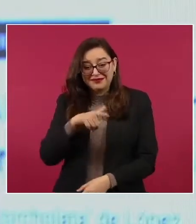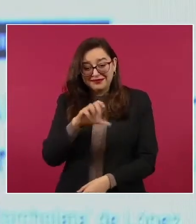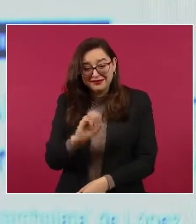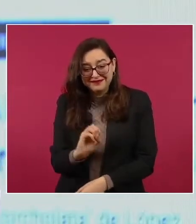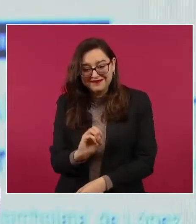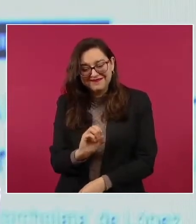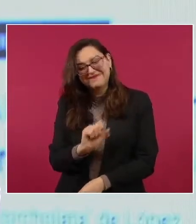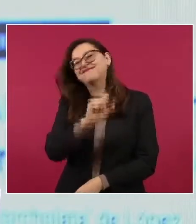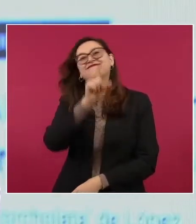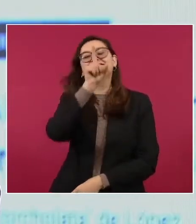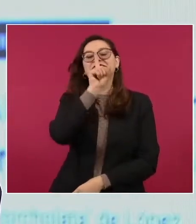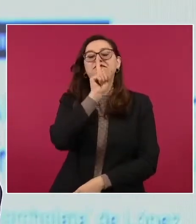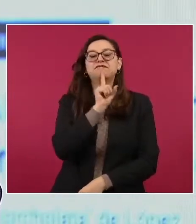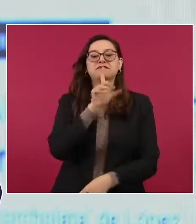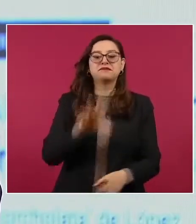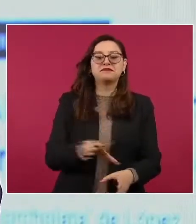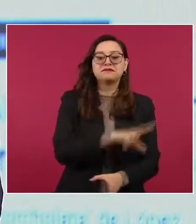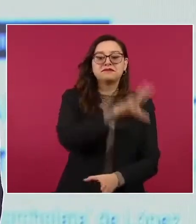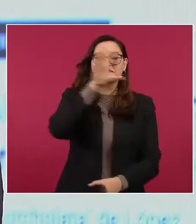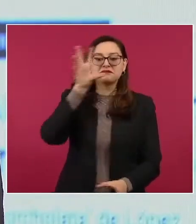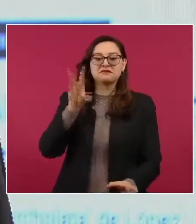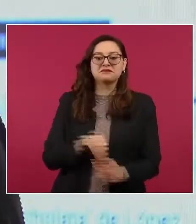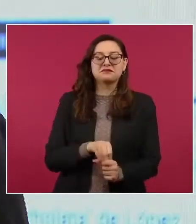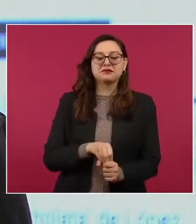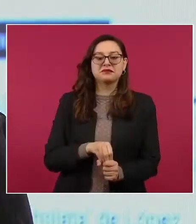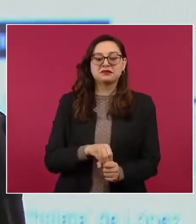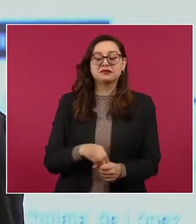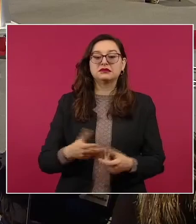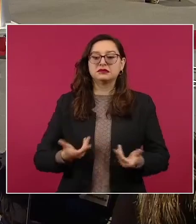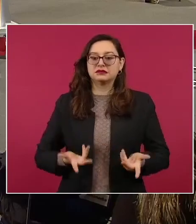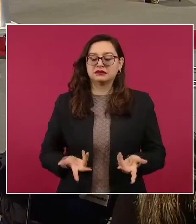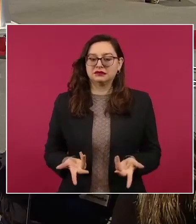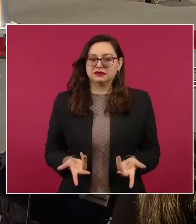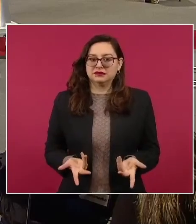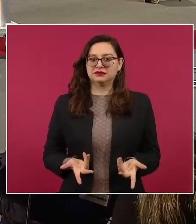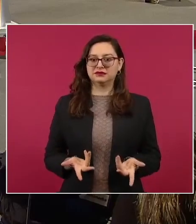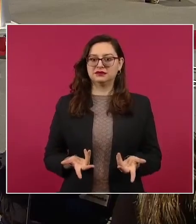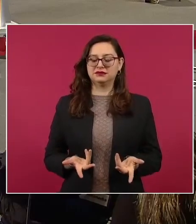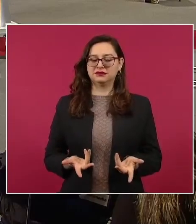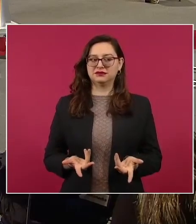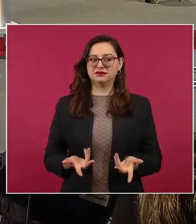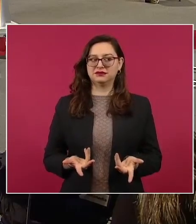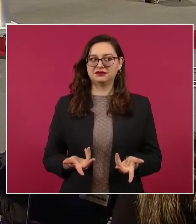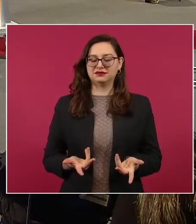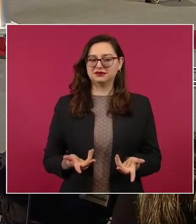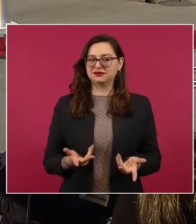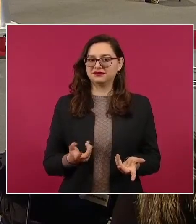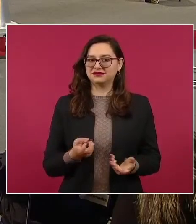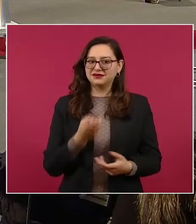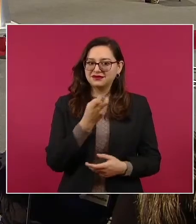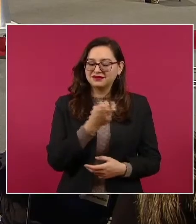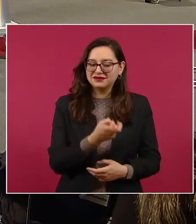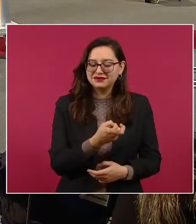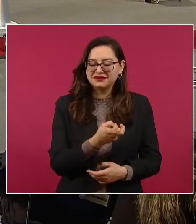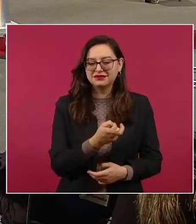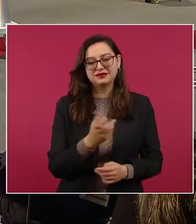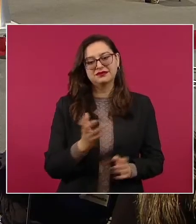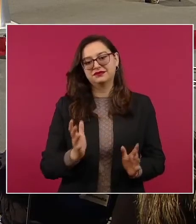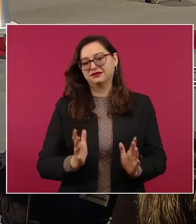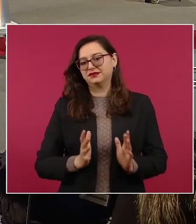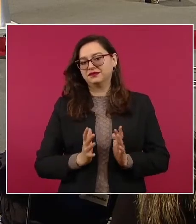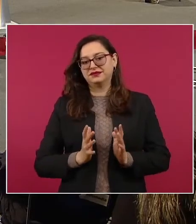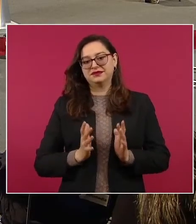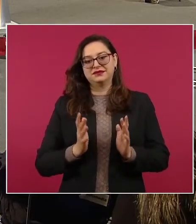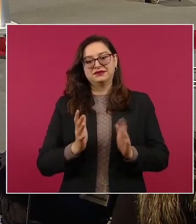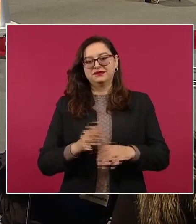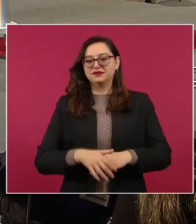Pero a propósito de lo que hablaba el presidente, hasta aquí esta nota, pero a propósito de lo que hablaba el presidente sobre el periódico